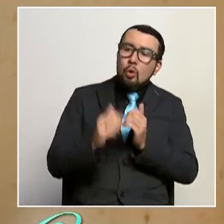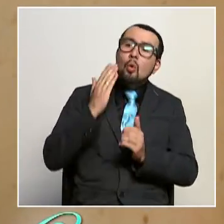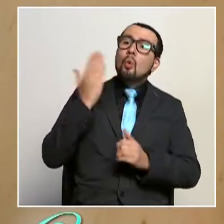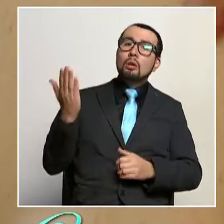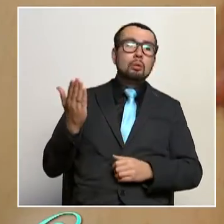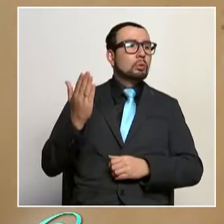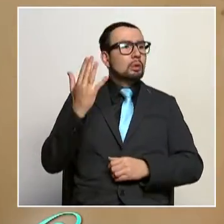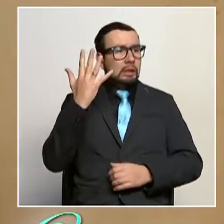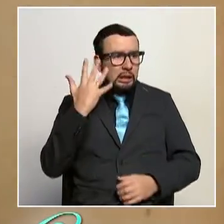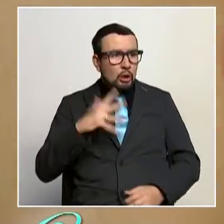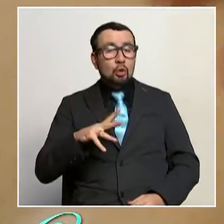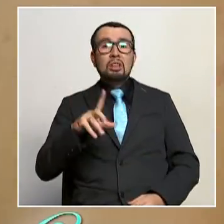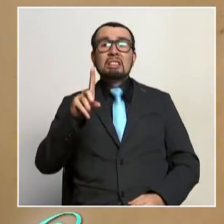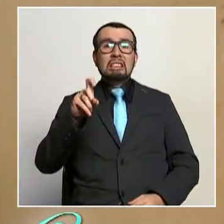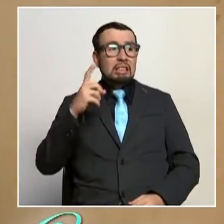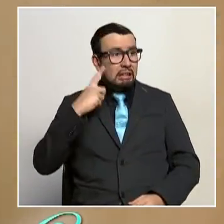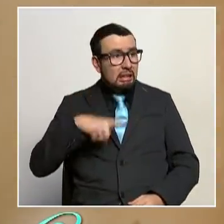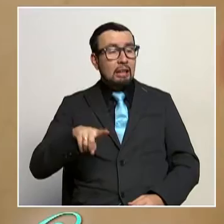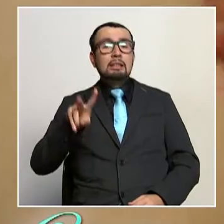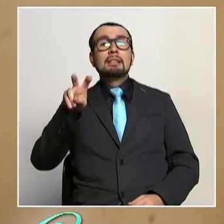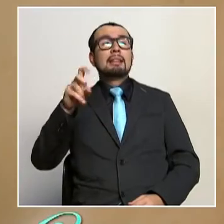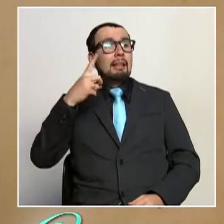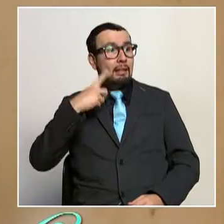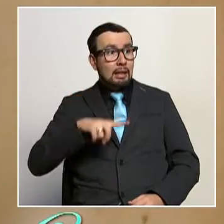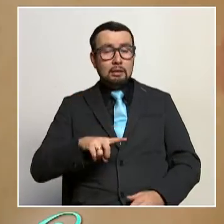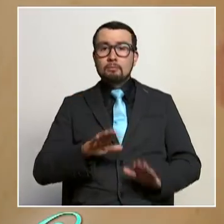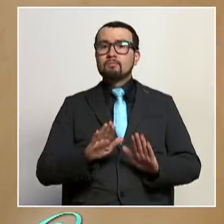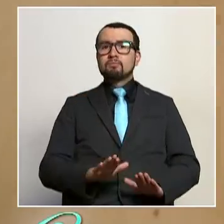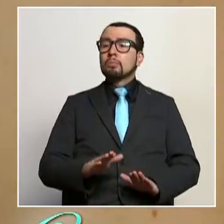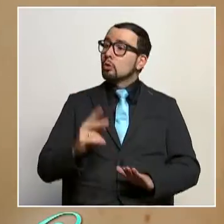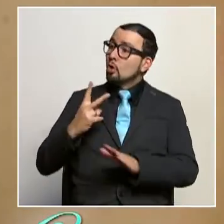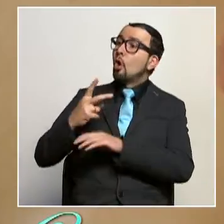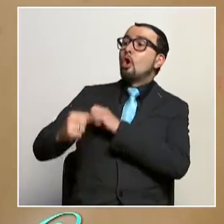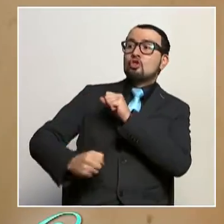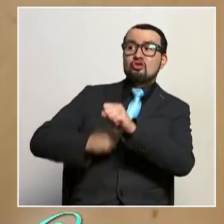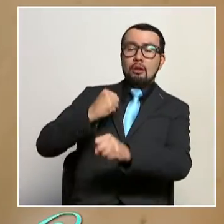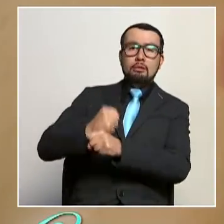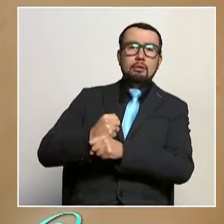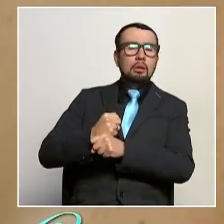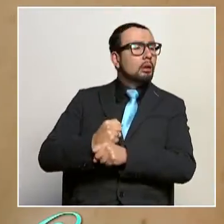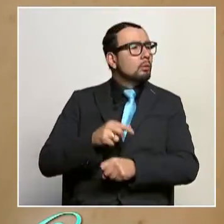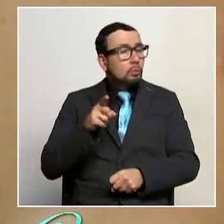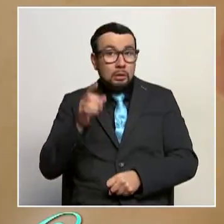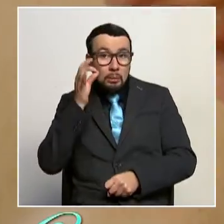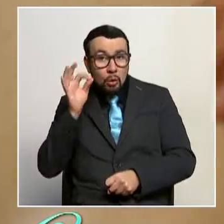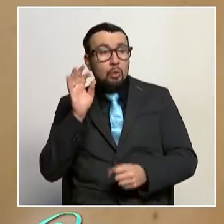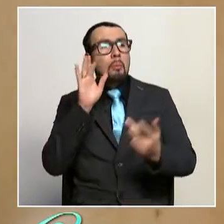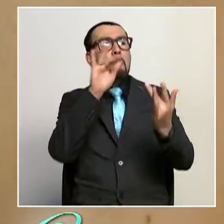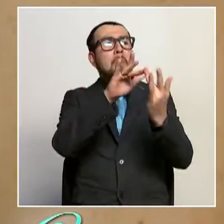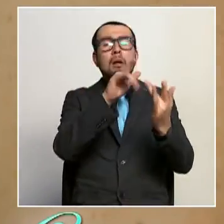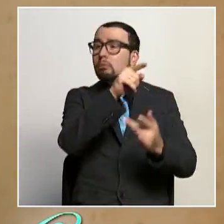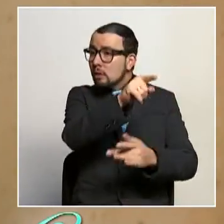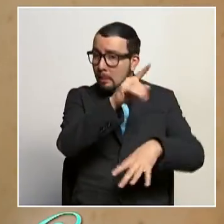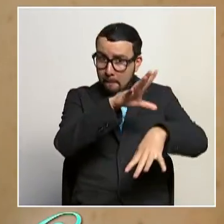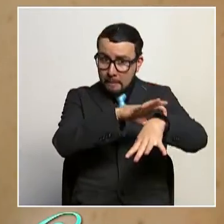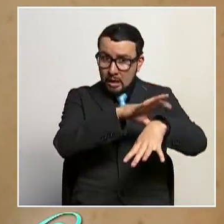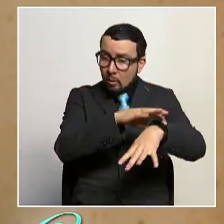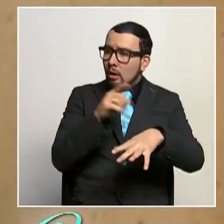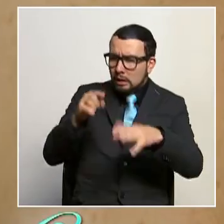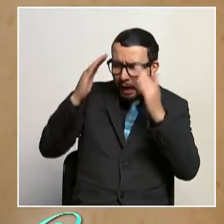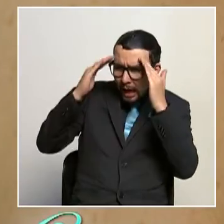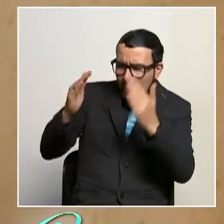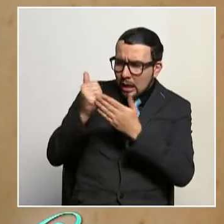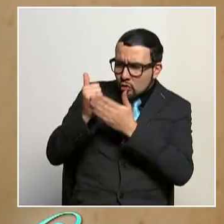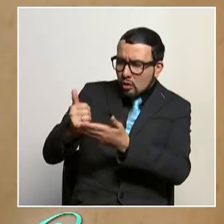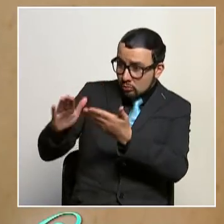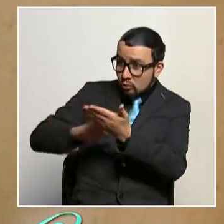6, 7, ¿Y hace cuántos años? 2 años. ¿Alguna vez en las consultas a eso le dieron importancia los otros terapeutas